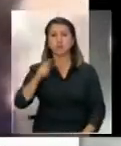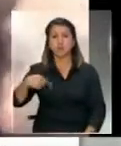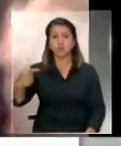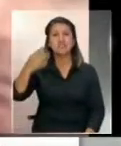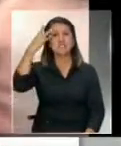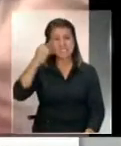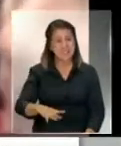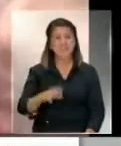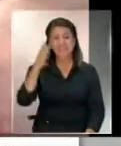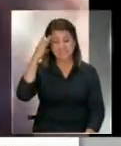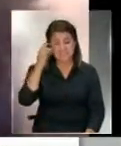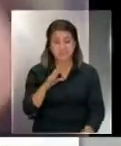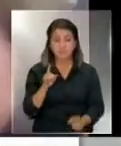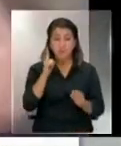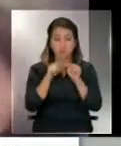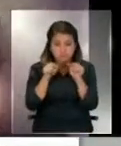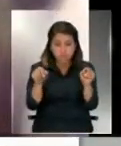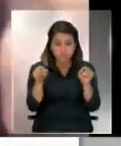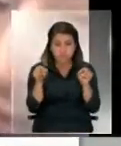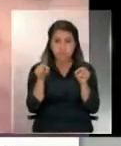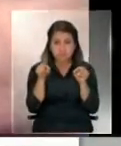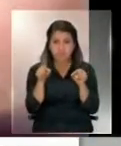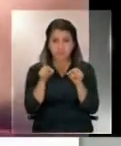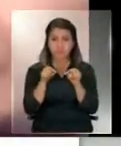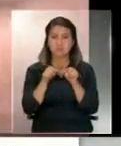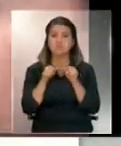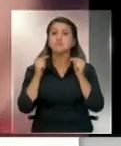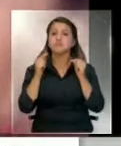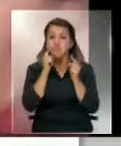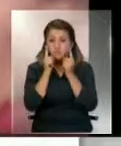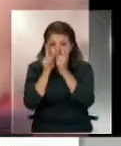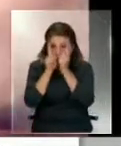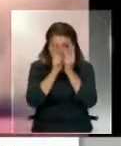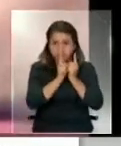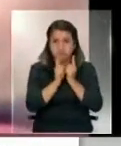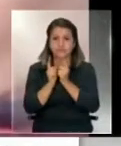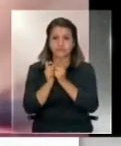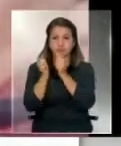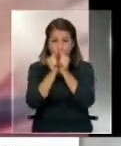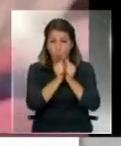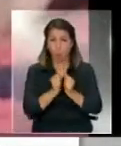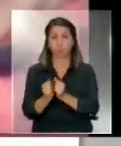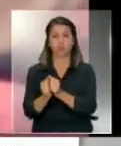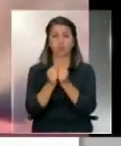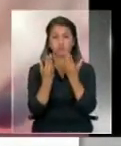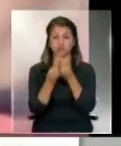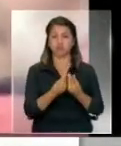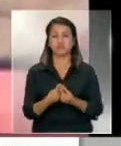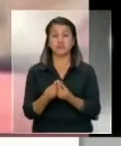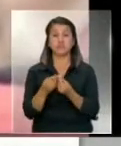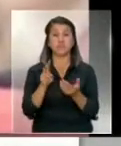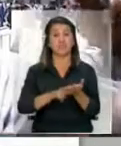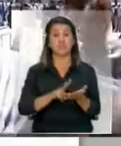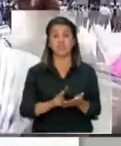cada centímetro de espacio se disputa literalmente cuerpo a cuerpo. La verdad que lo considero indigno, dado que todas las